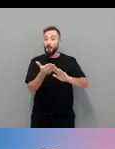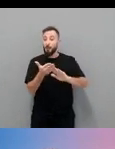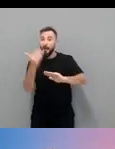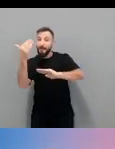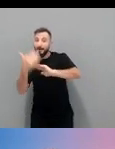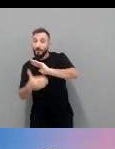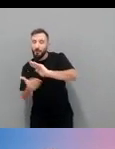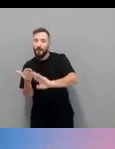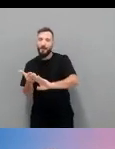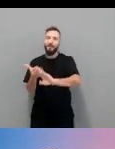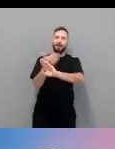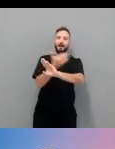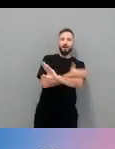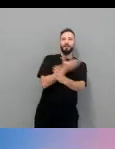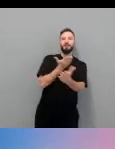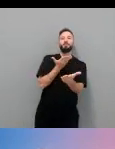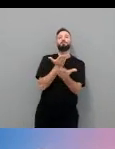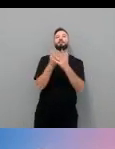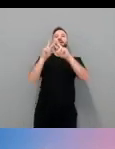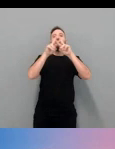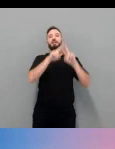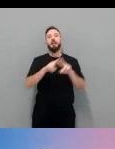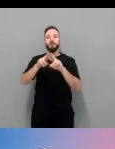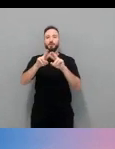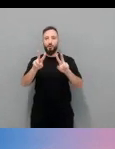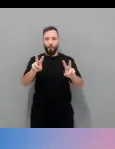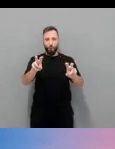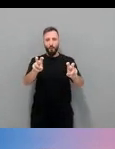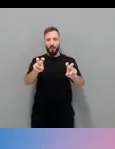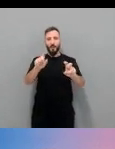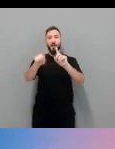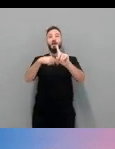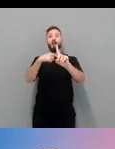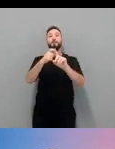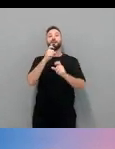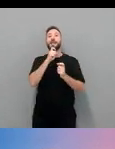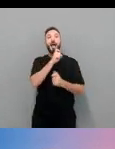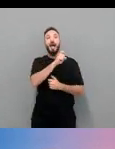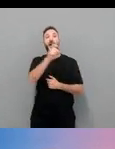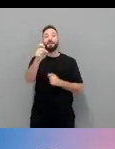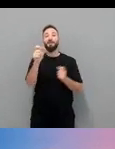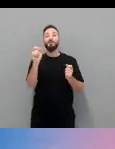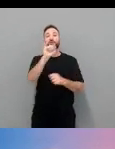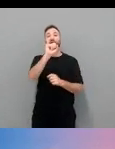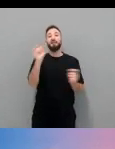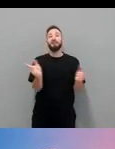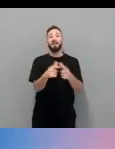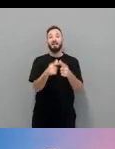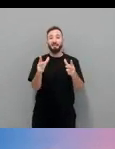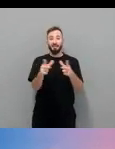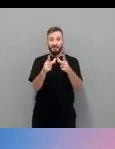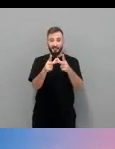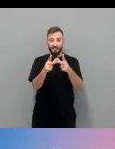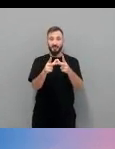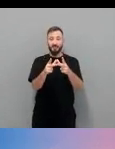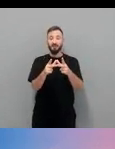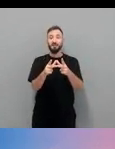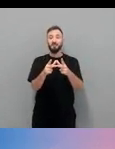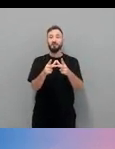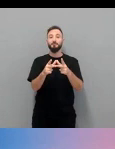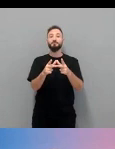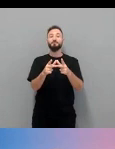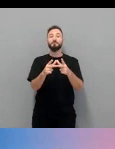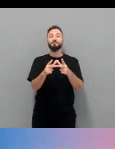que solicitar una nueva revisión e informar al INSS, que es donde se solicita, al Instituto Nacional de la